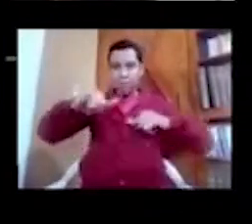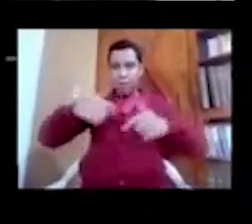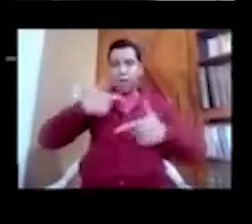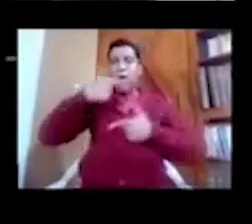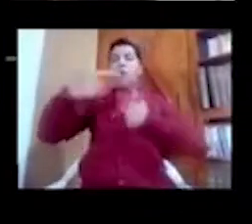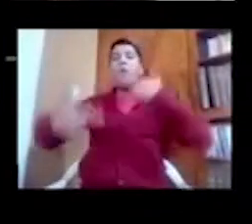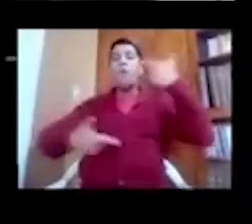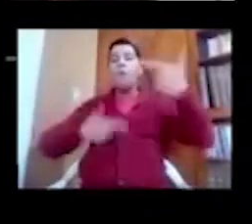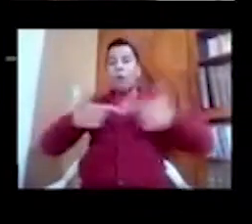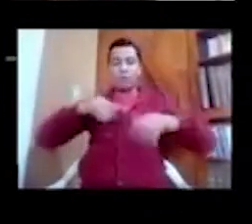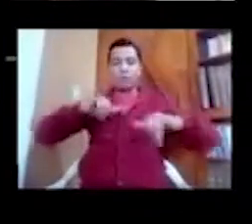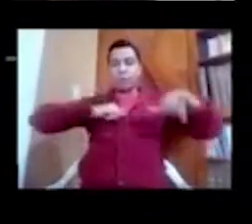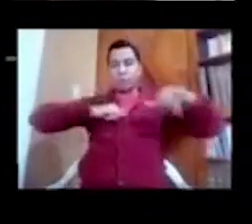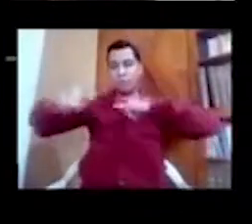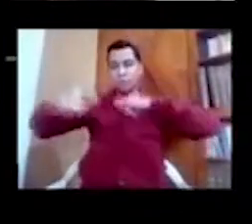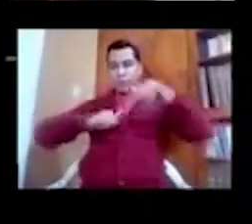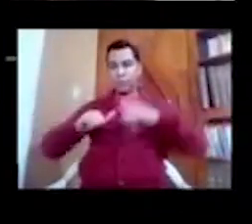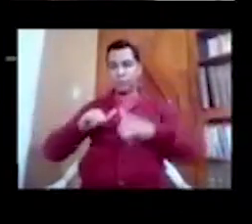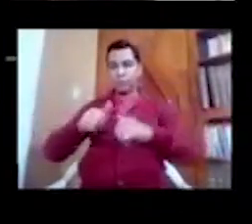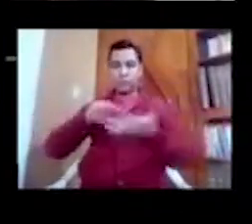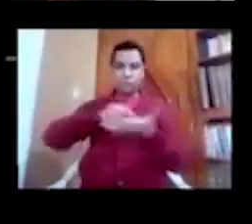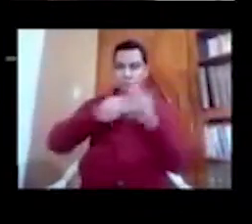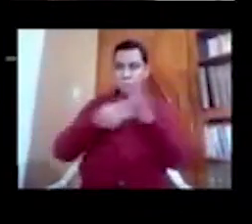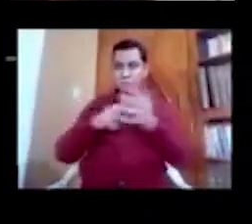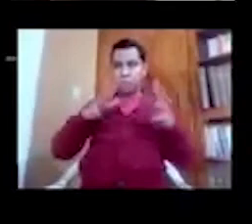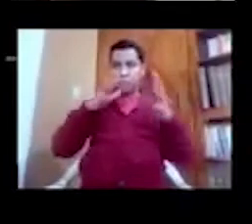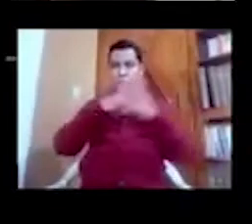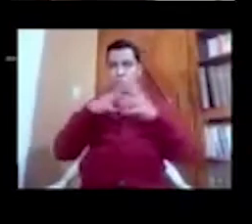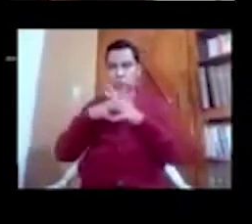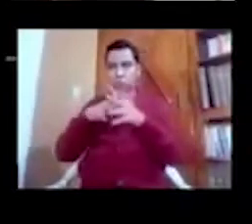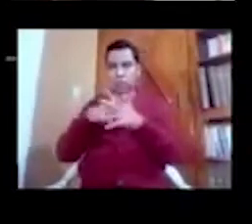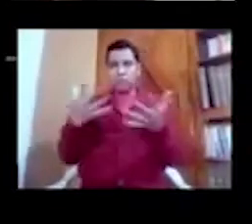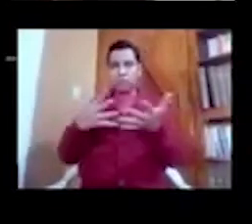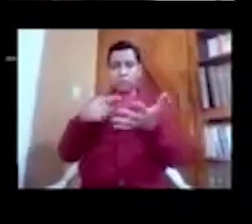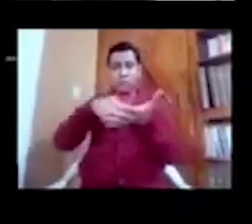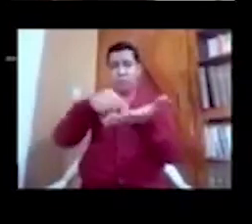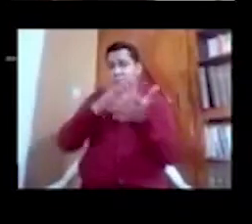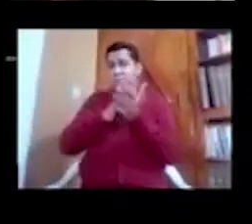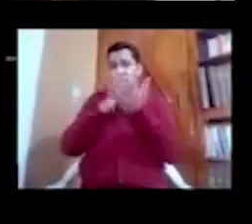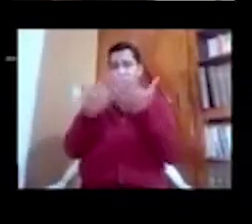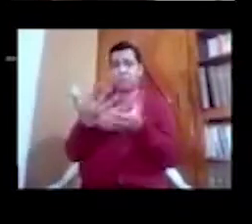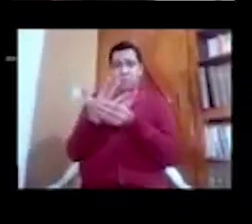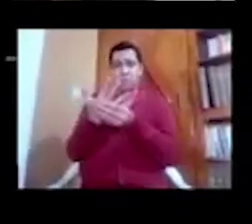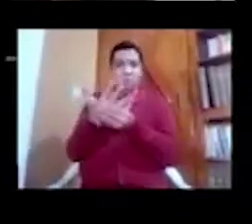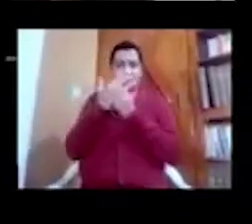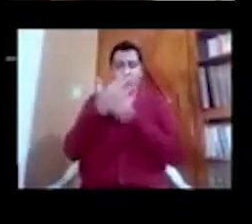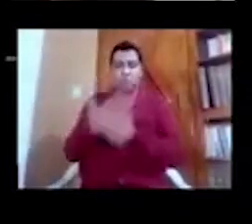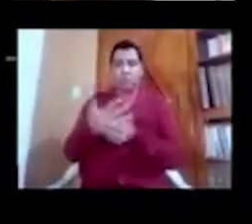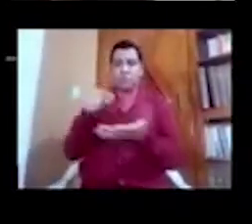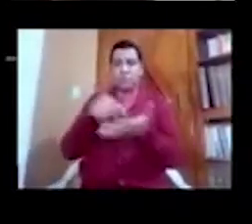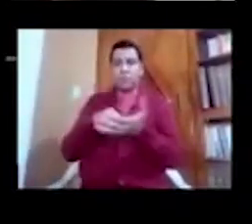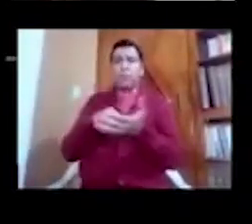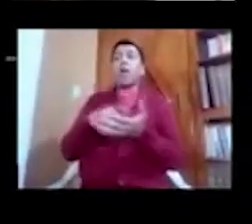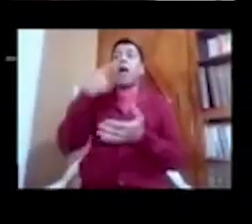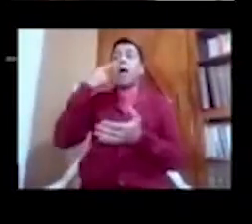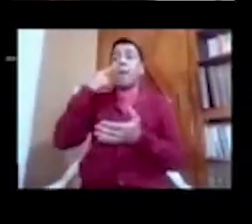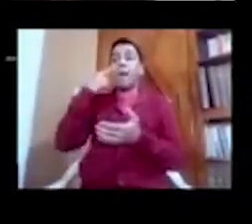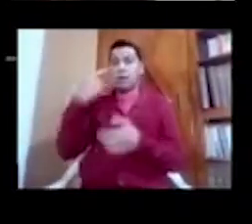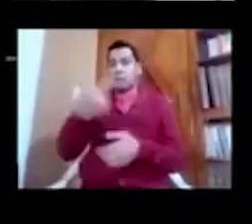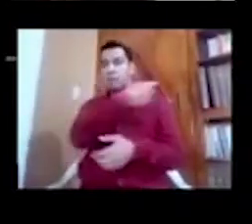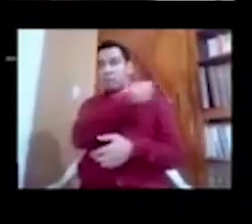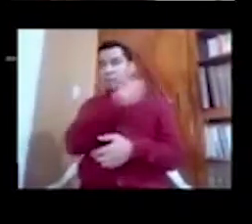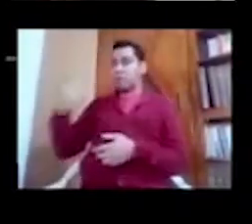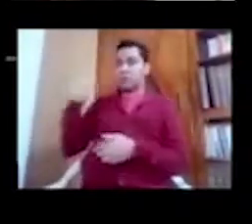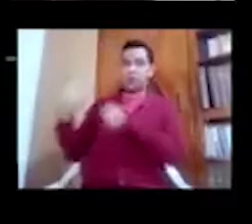supuesto, estrategia de guerra básica, cualquier manual de guerra lo dice, hay que tener bien aseguradas las espaldas, estar rodeado